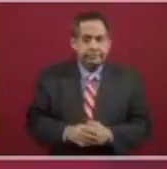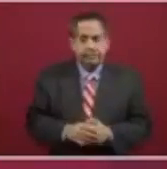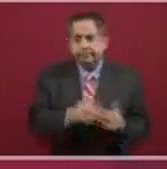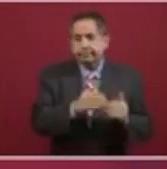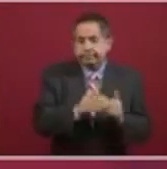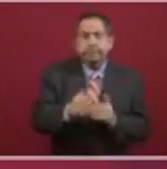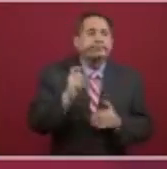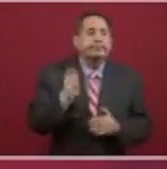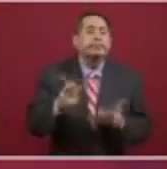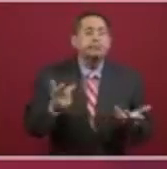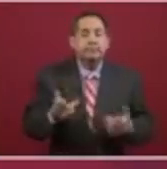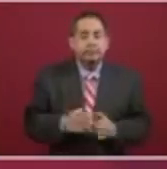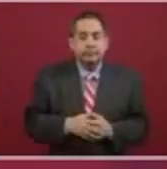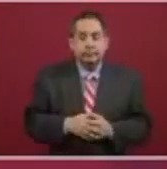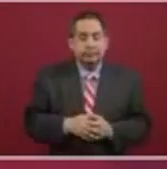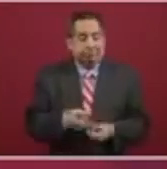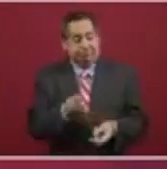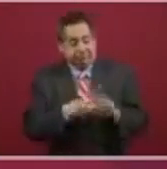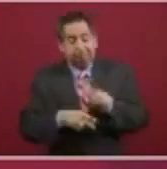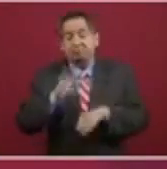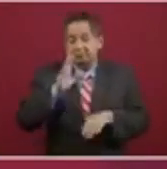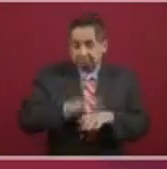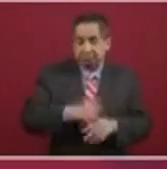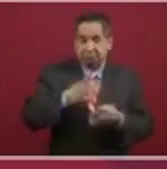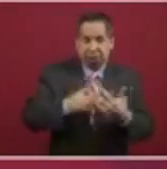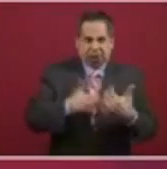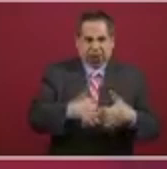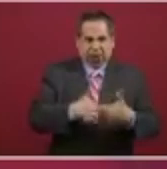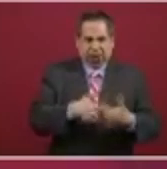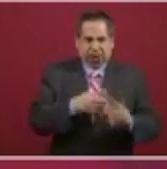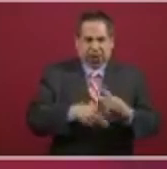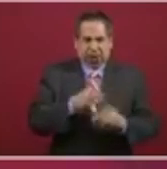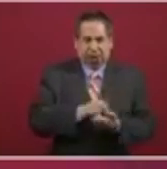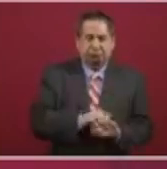aumentar la capacidad de producción.